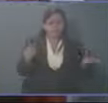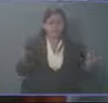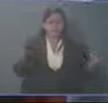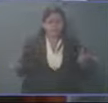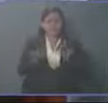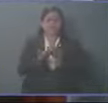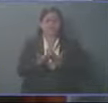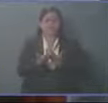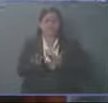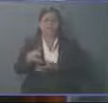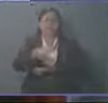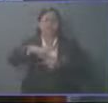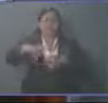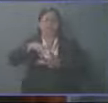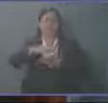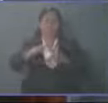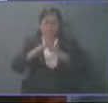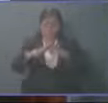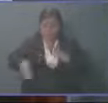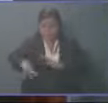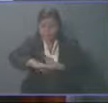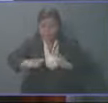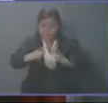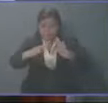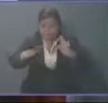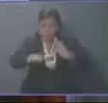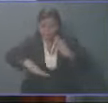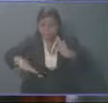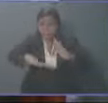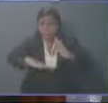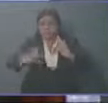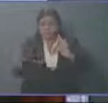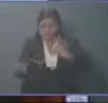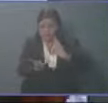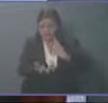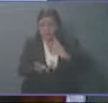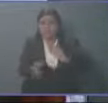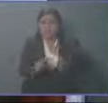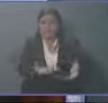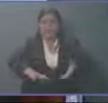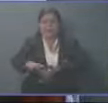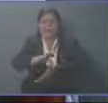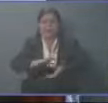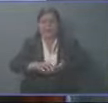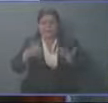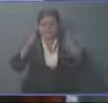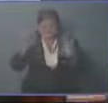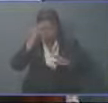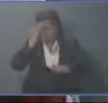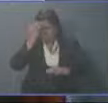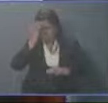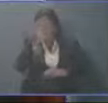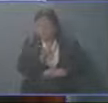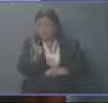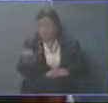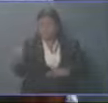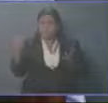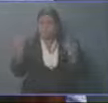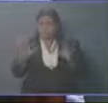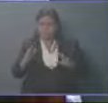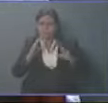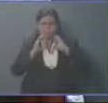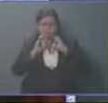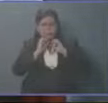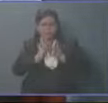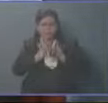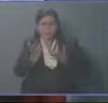está ocurriendo en los centros de contención. Y eso es público. La gente lo ha comunicado